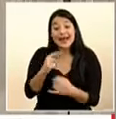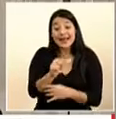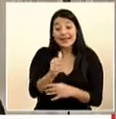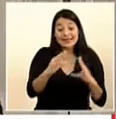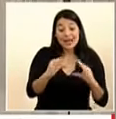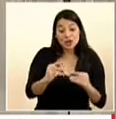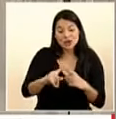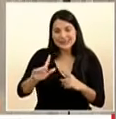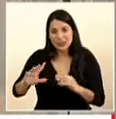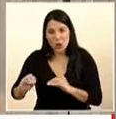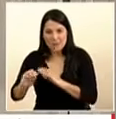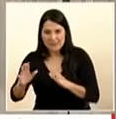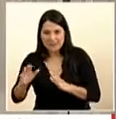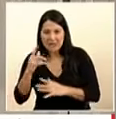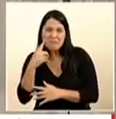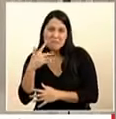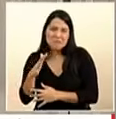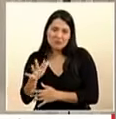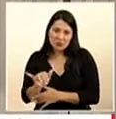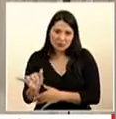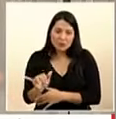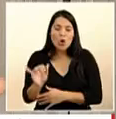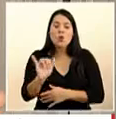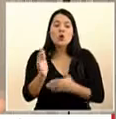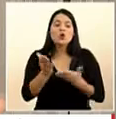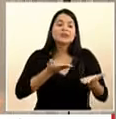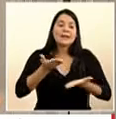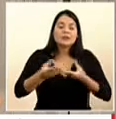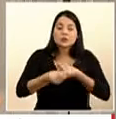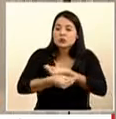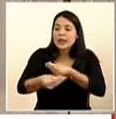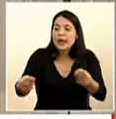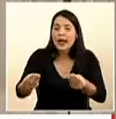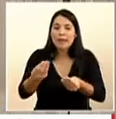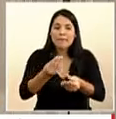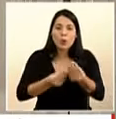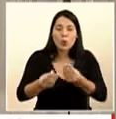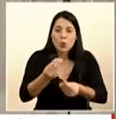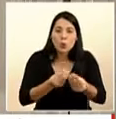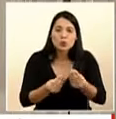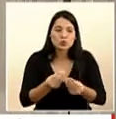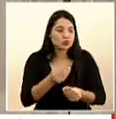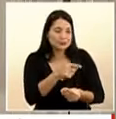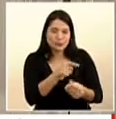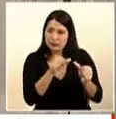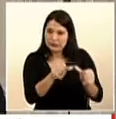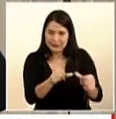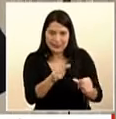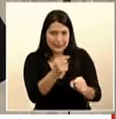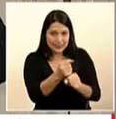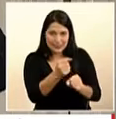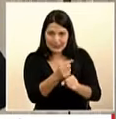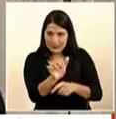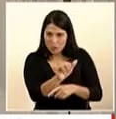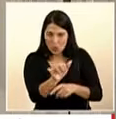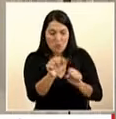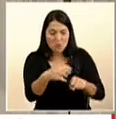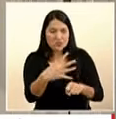a servicios de logística para abastecimiento y otros tipos de producción los cuales en la propia